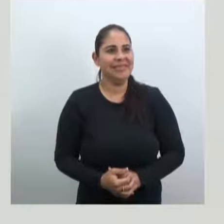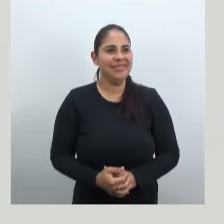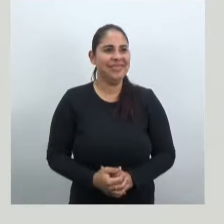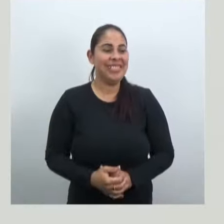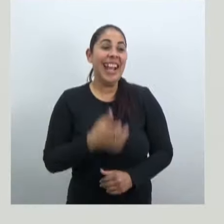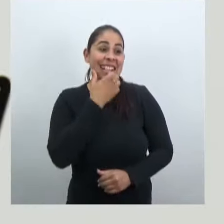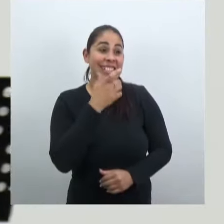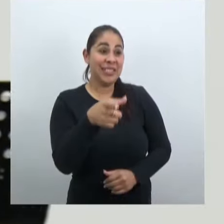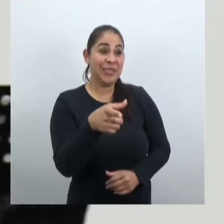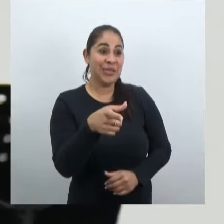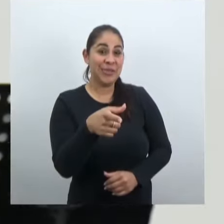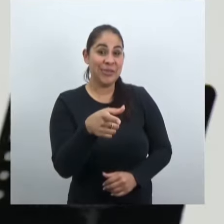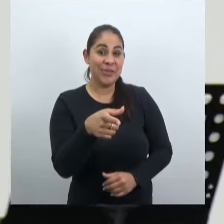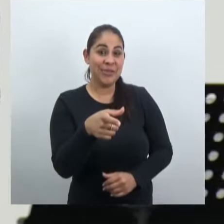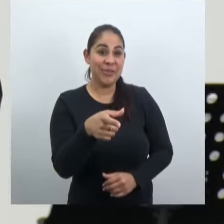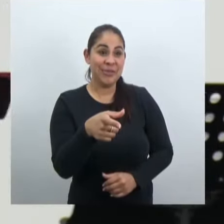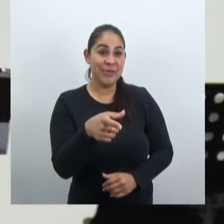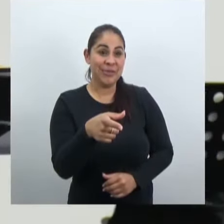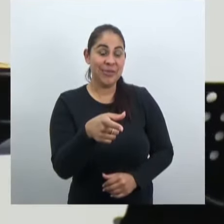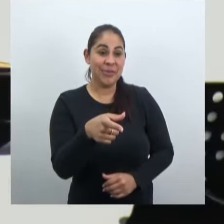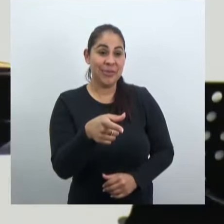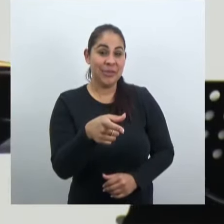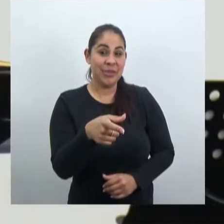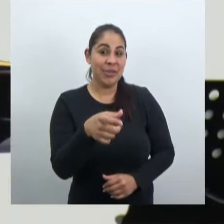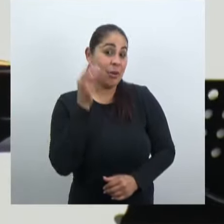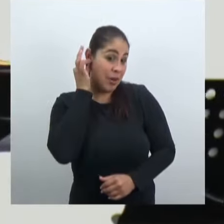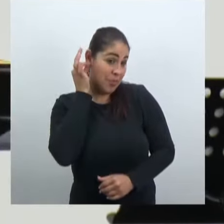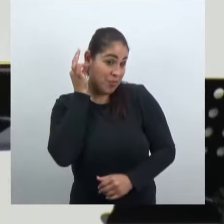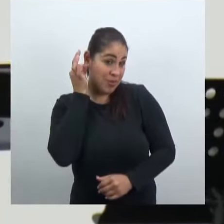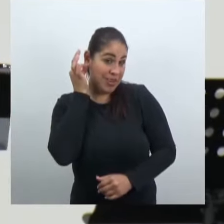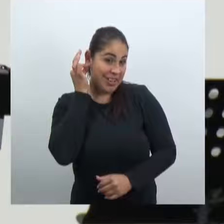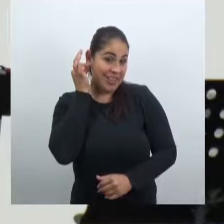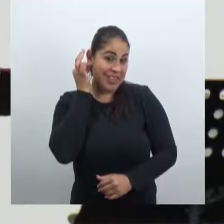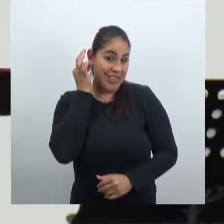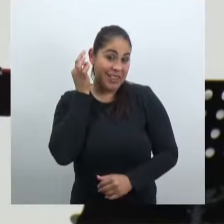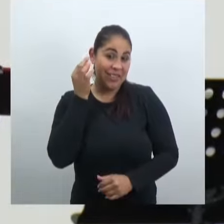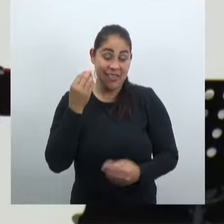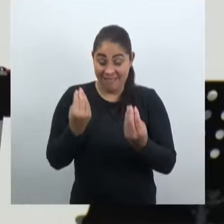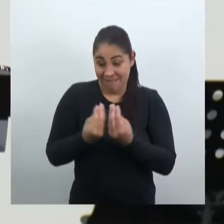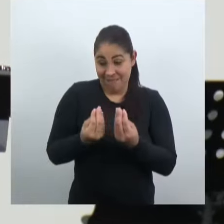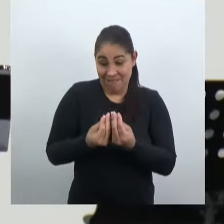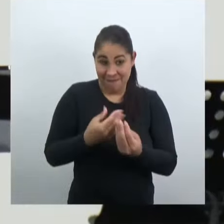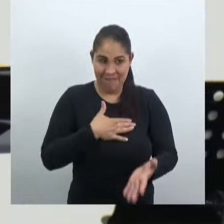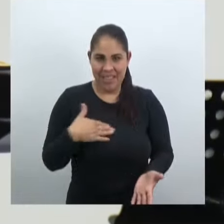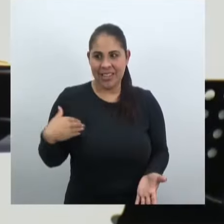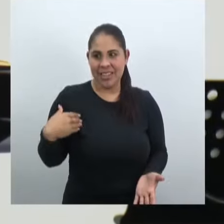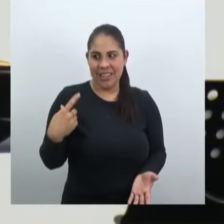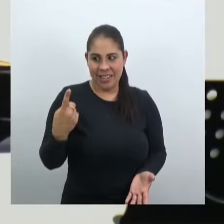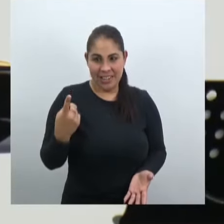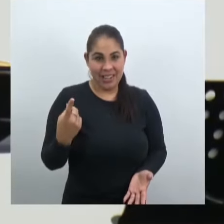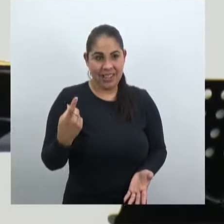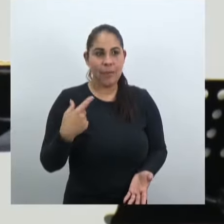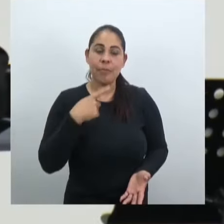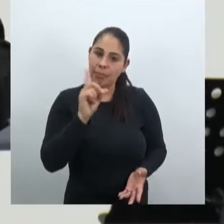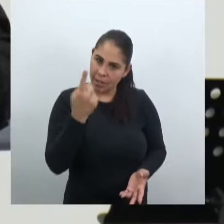Si tú quieres salir con una chavala, primero hablas conmigo, ¿de acuerdo? Y luego te encuentras con ella y